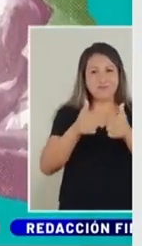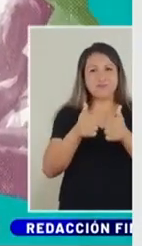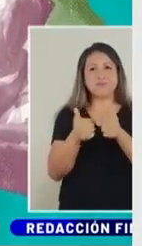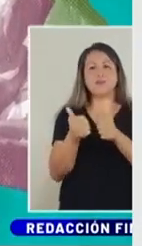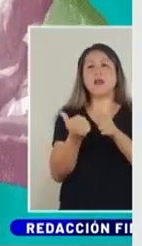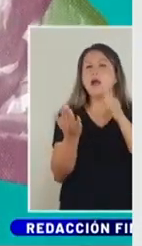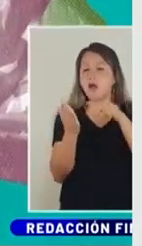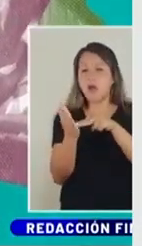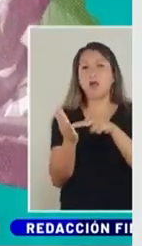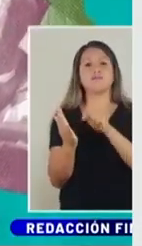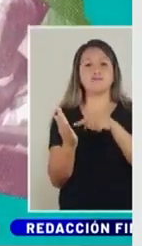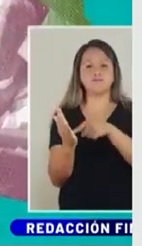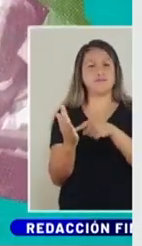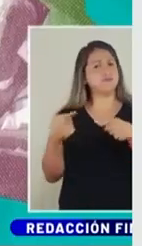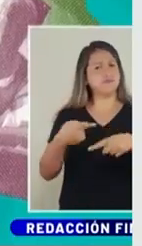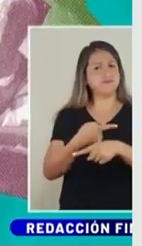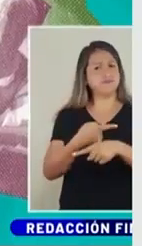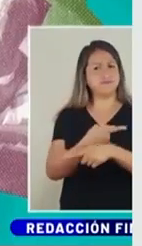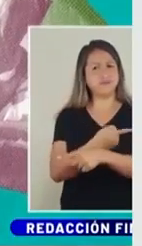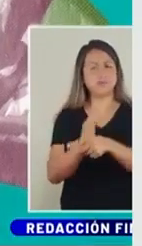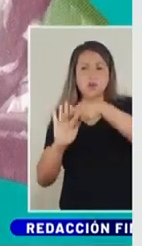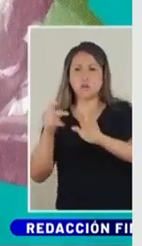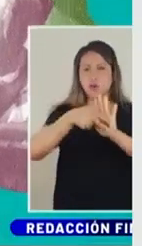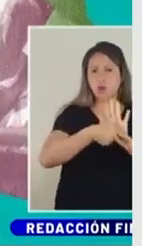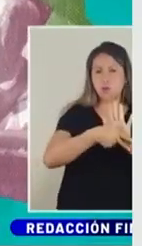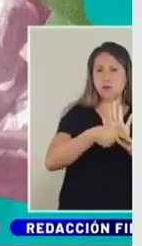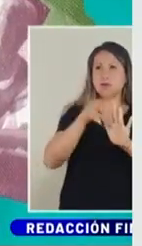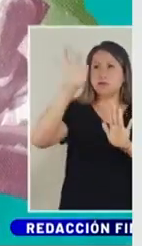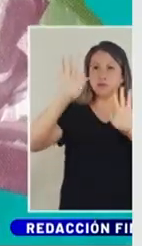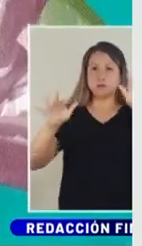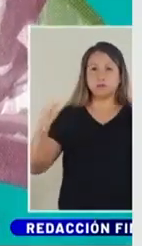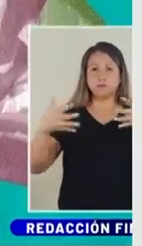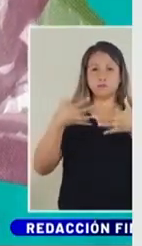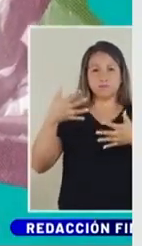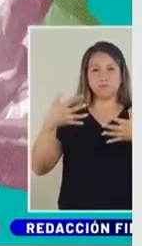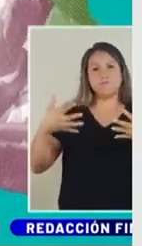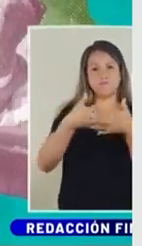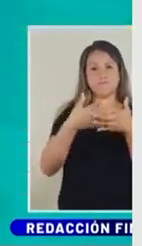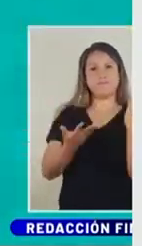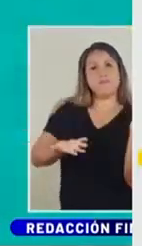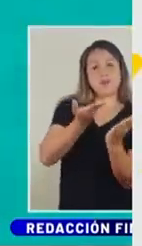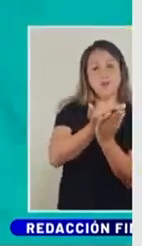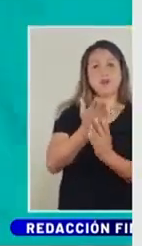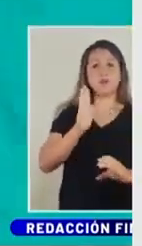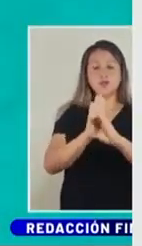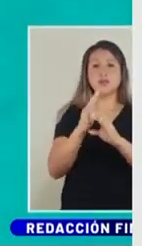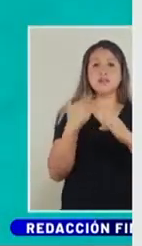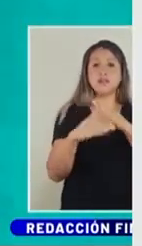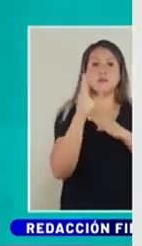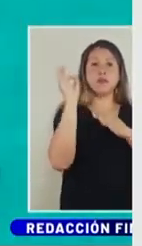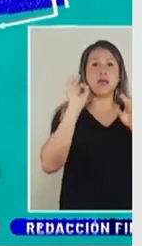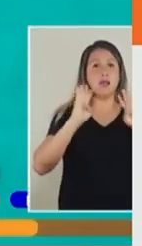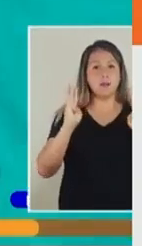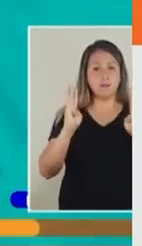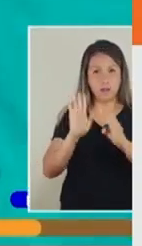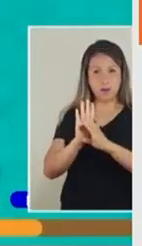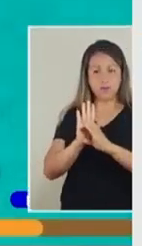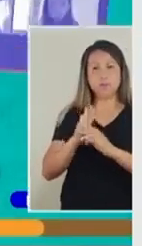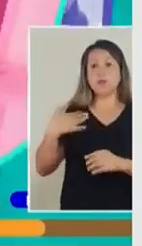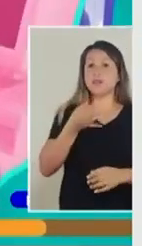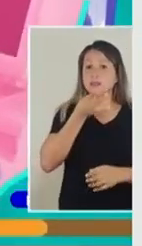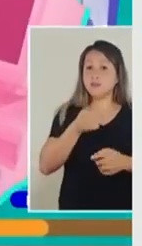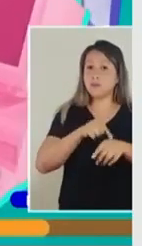dejar libre? Una cosa así. Y yo, por cierto que no, esa no es la idea, no es lo que se está probando. Se está probando que la luz de la habitación, que el principio, será el